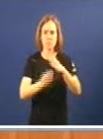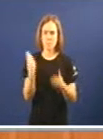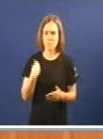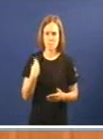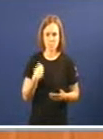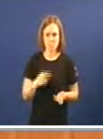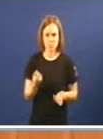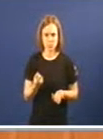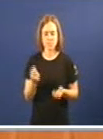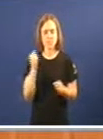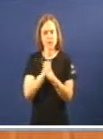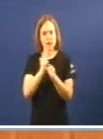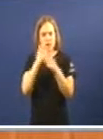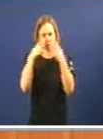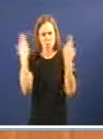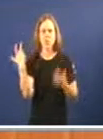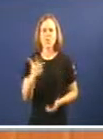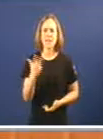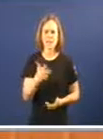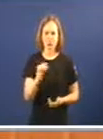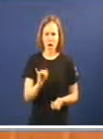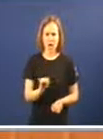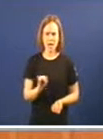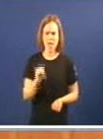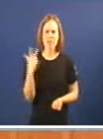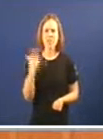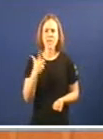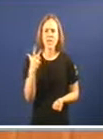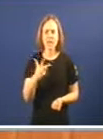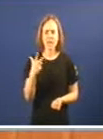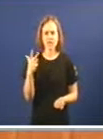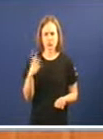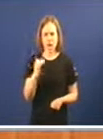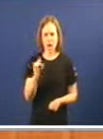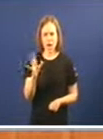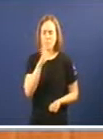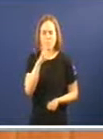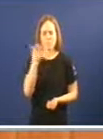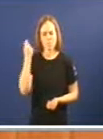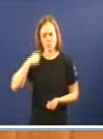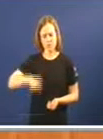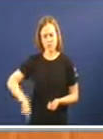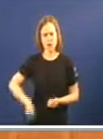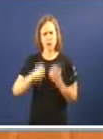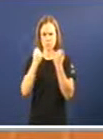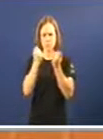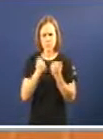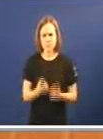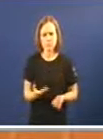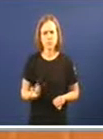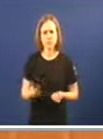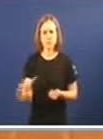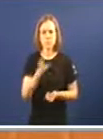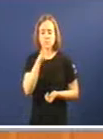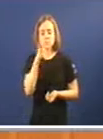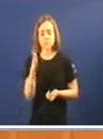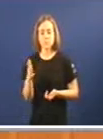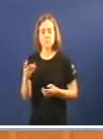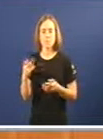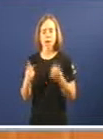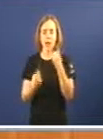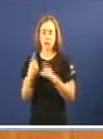públicos tenían derecho en el derecho porque efectivamente son bosc profesionales y porque mientras otros recortaban y